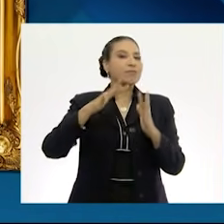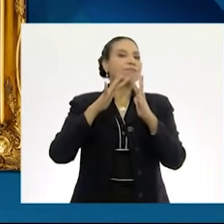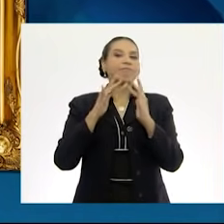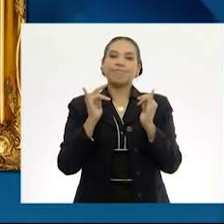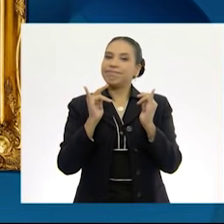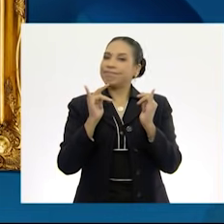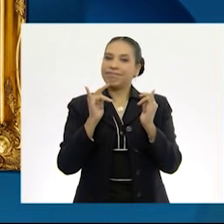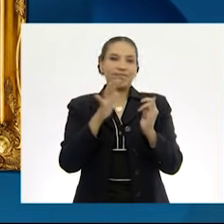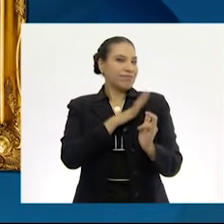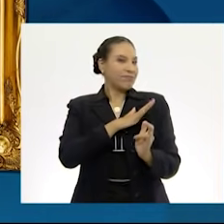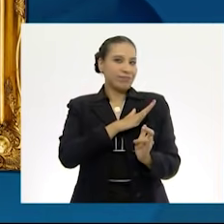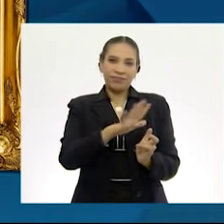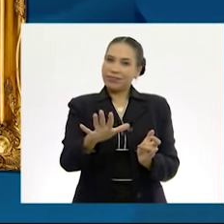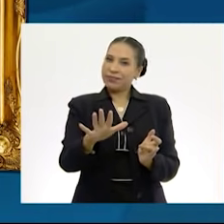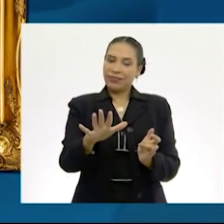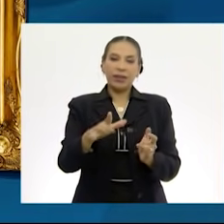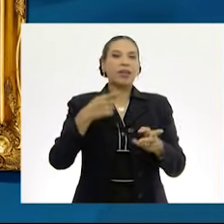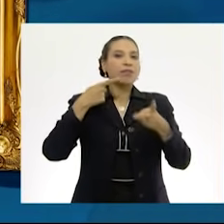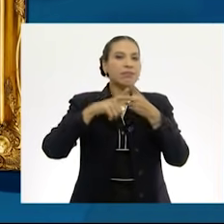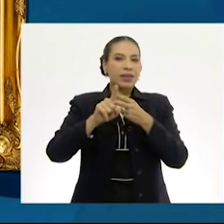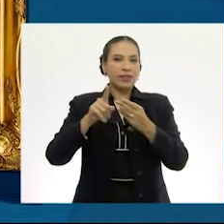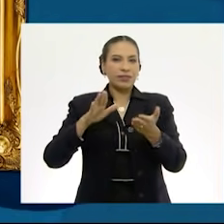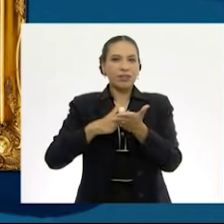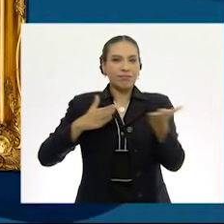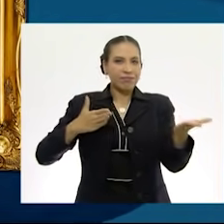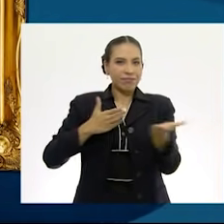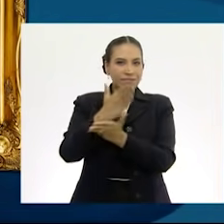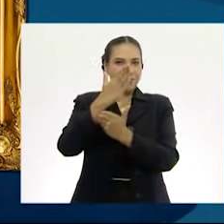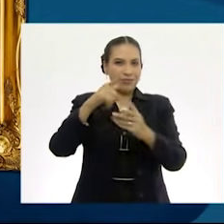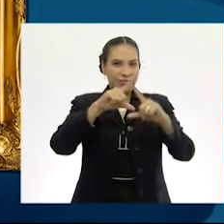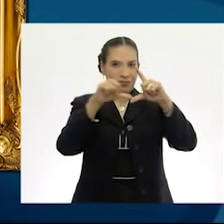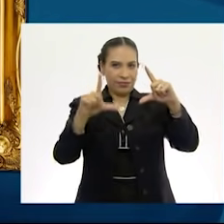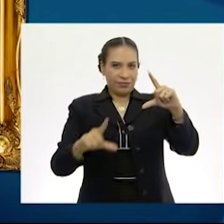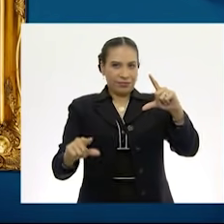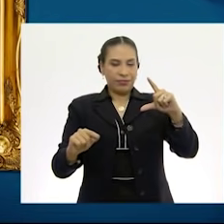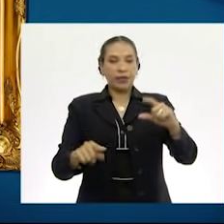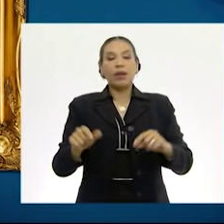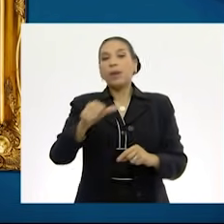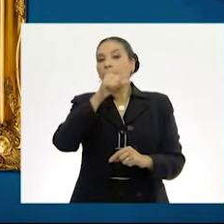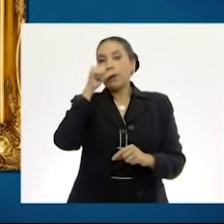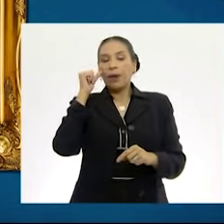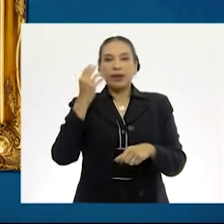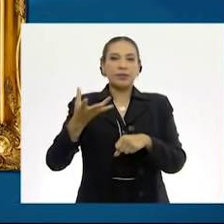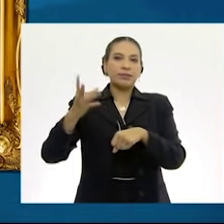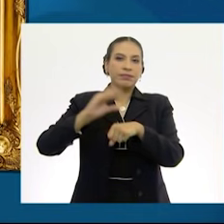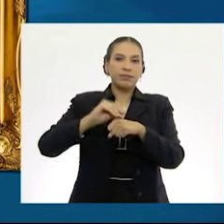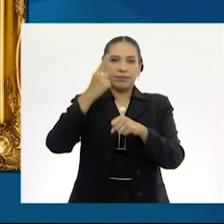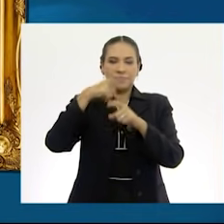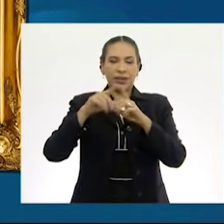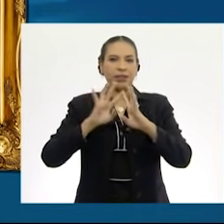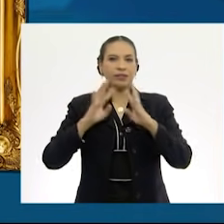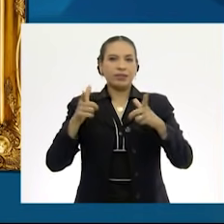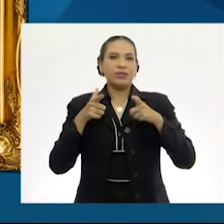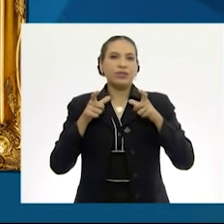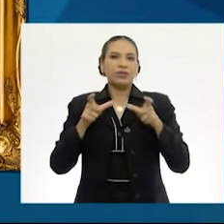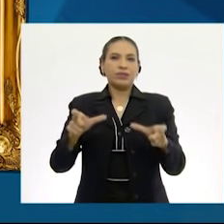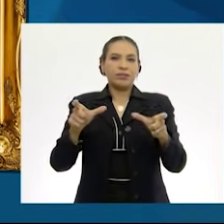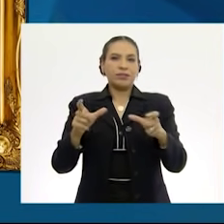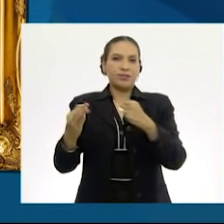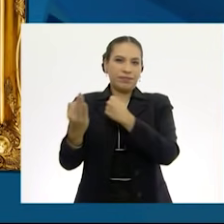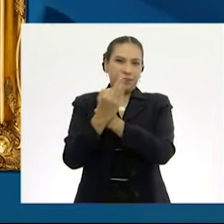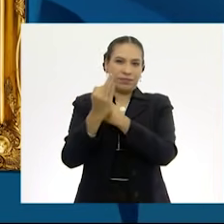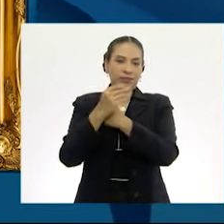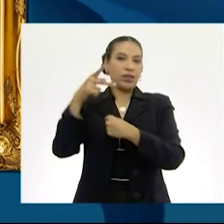Francia se niega e inicia su avance. Juárez autoriza la formación de guerrillas para defenderse